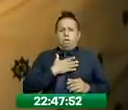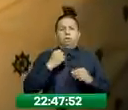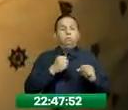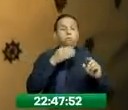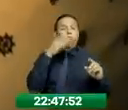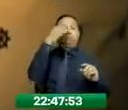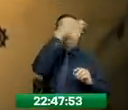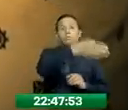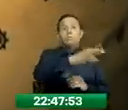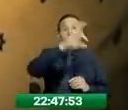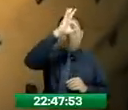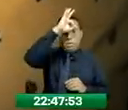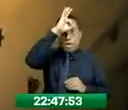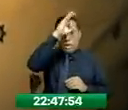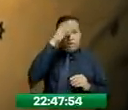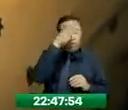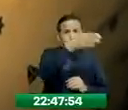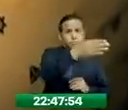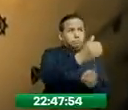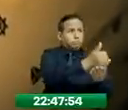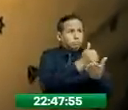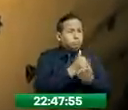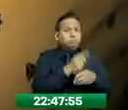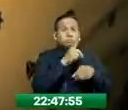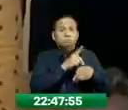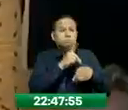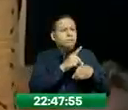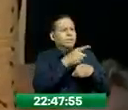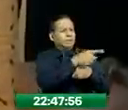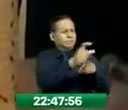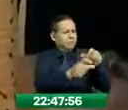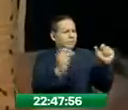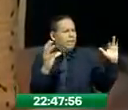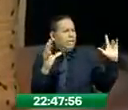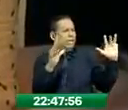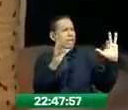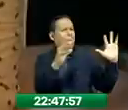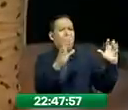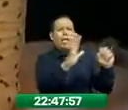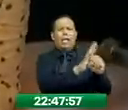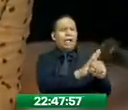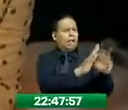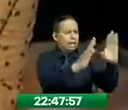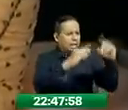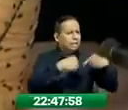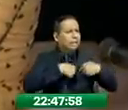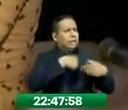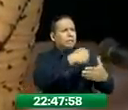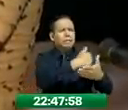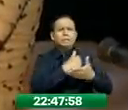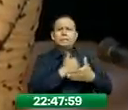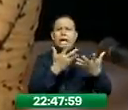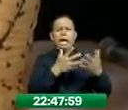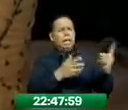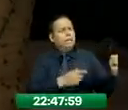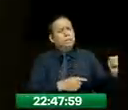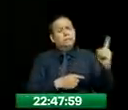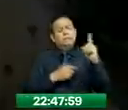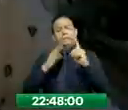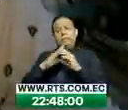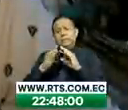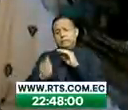médica pero en ese momento debido al colapso sanitario en guayaquil no lo atendieron regresó a casa